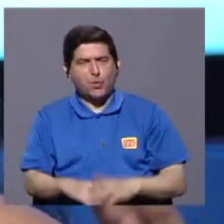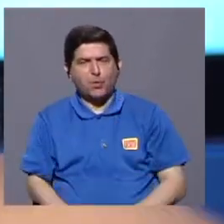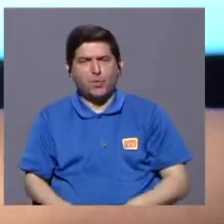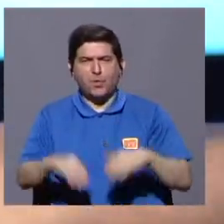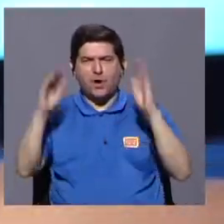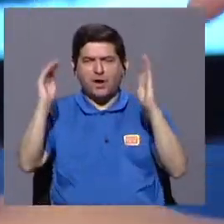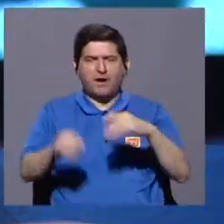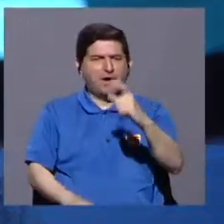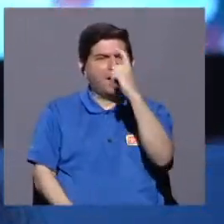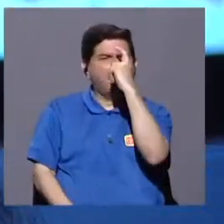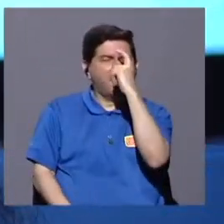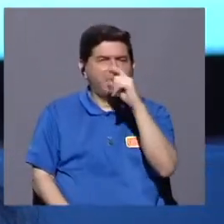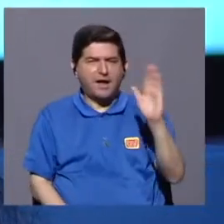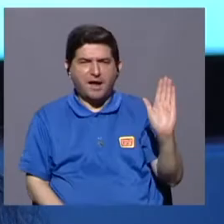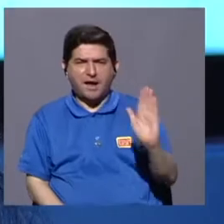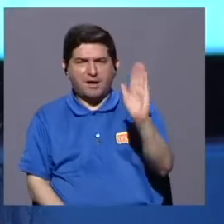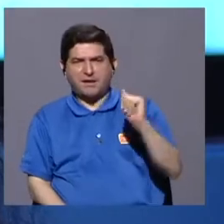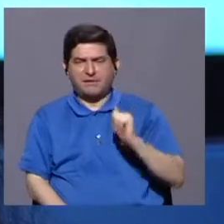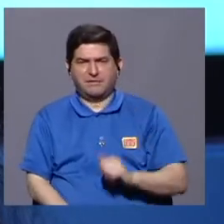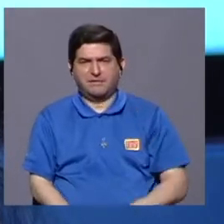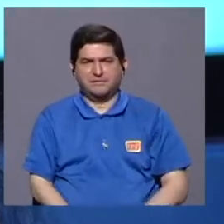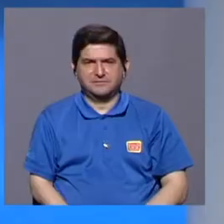gris,